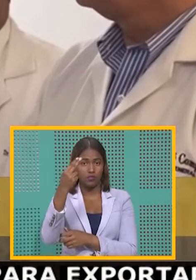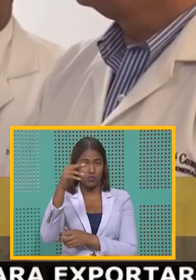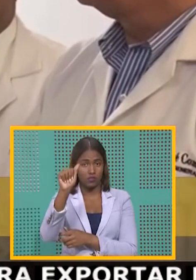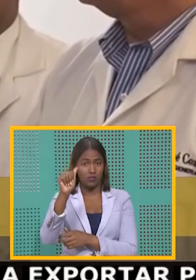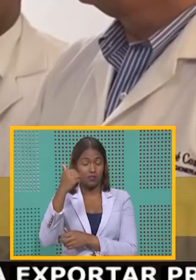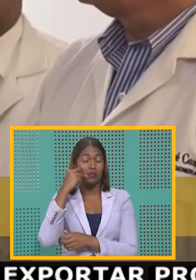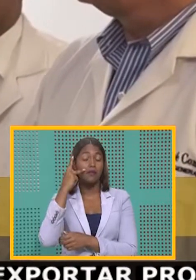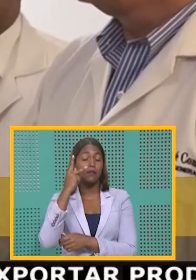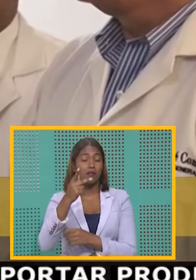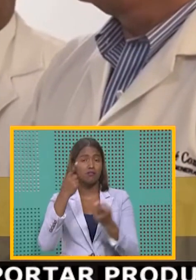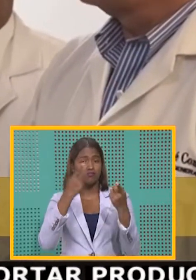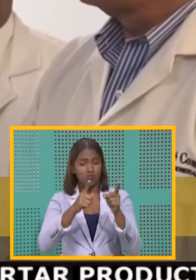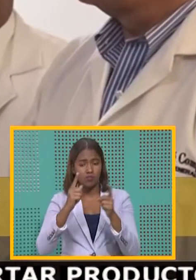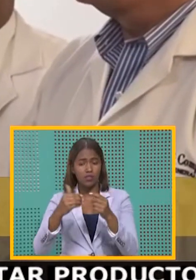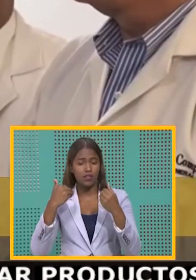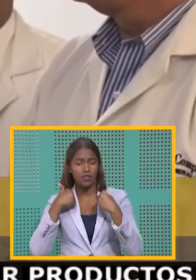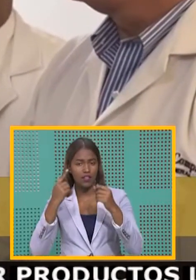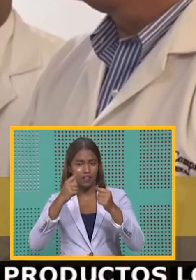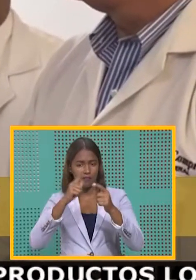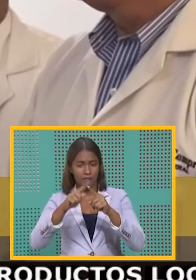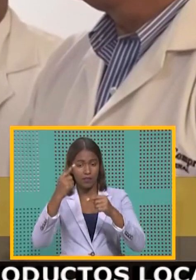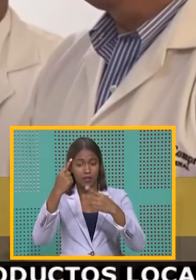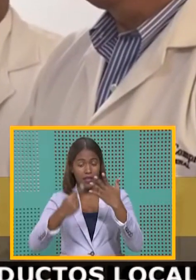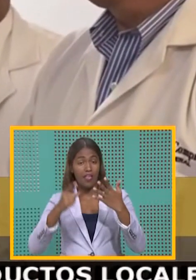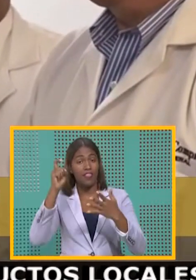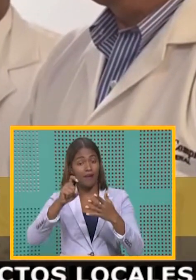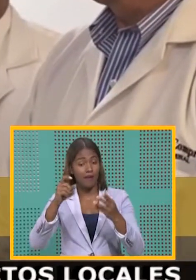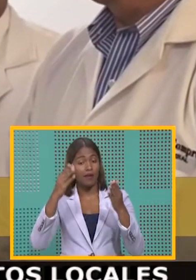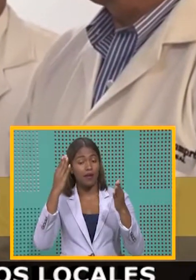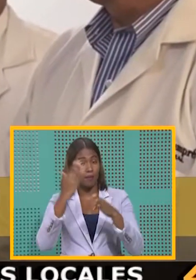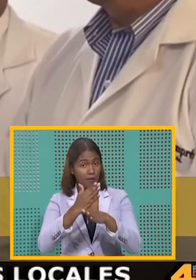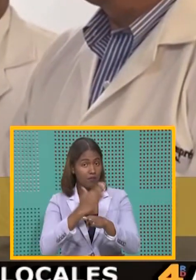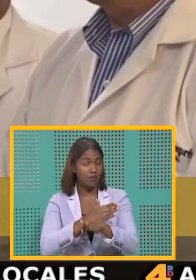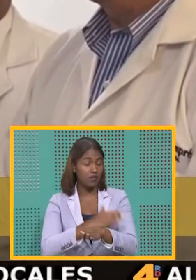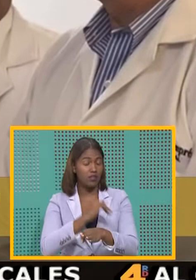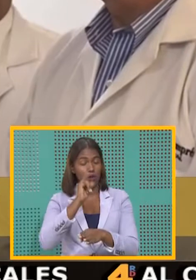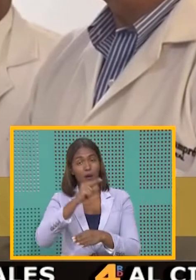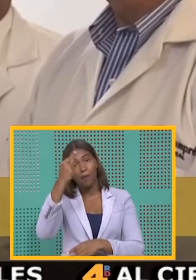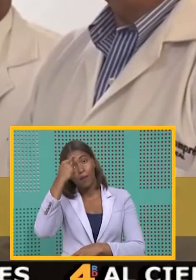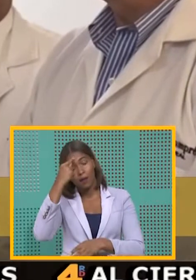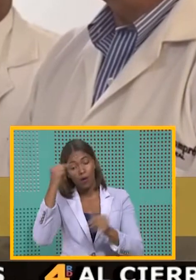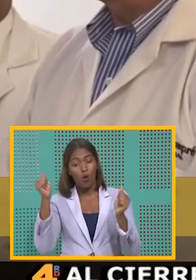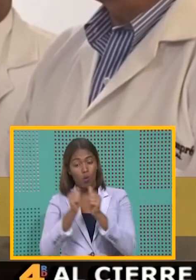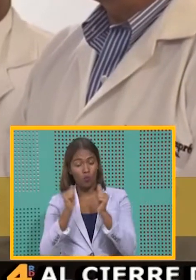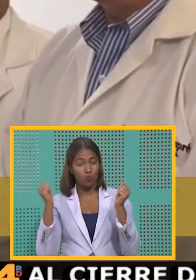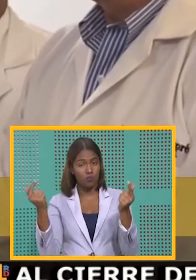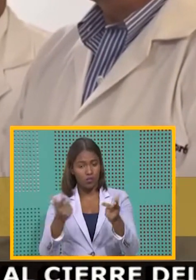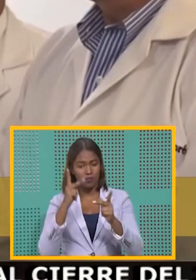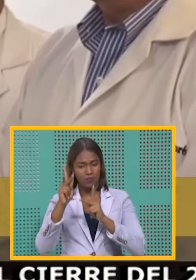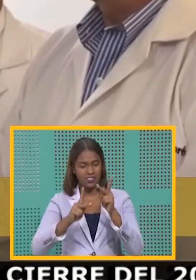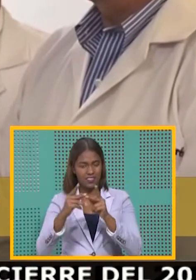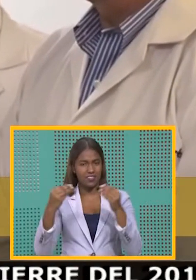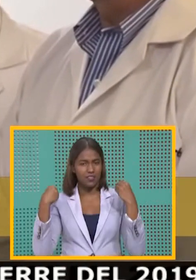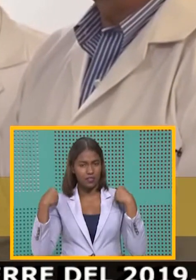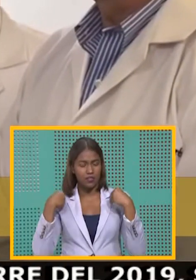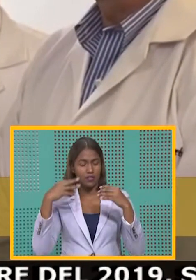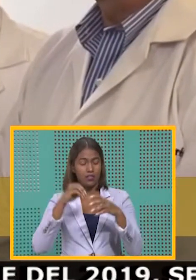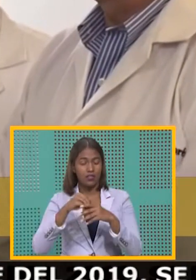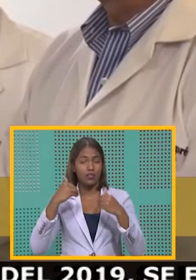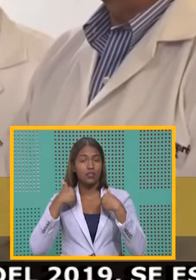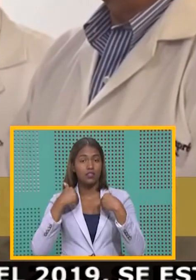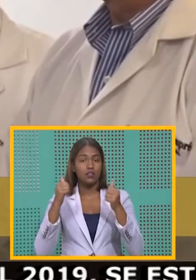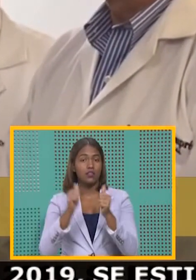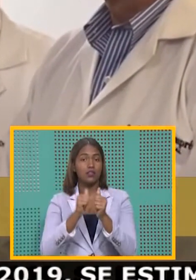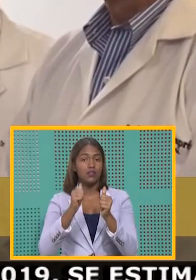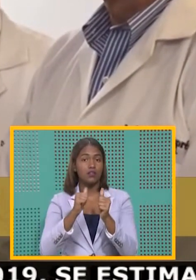Juanito señala, muchos aspectos que debemos mejorar y creemos que entre todos el personal de salud, los hospitales, el colegio médico, todos